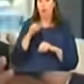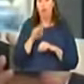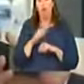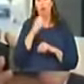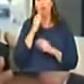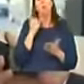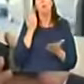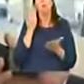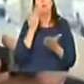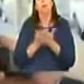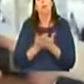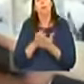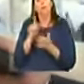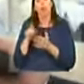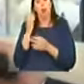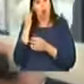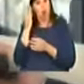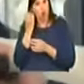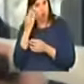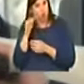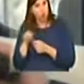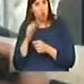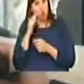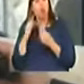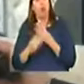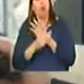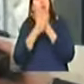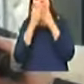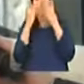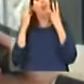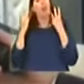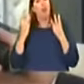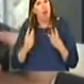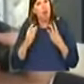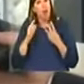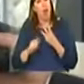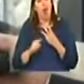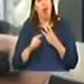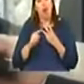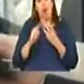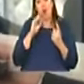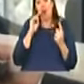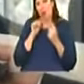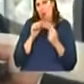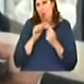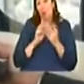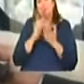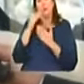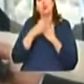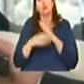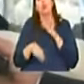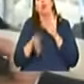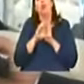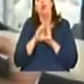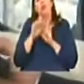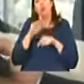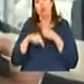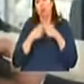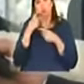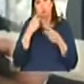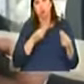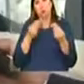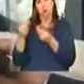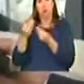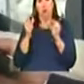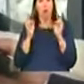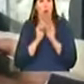del Congreso las líneas generales de lo que va a ser el proyecto de ley que irá al Parlamento. Lo